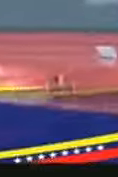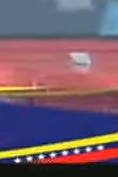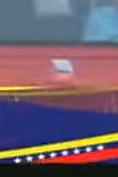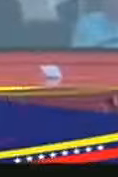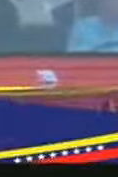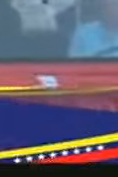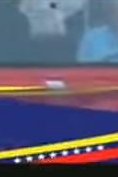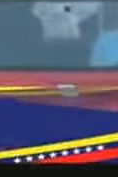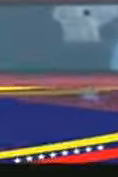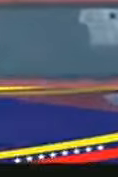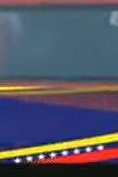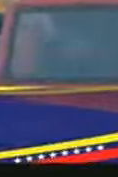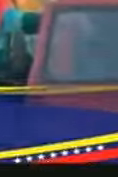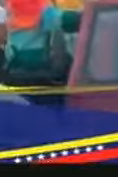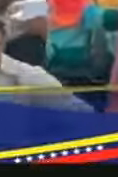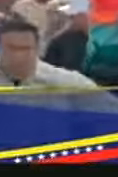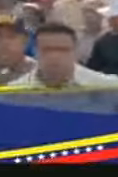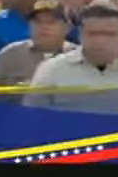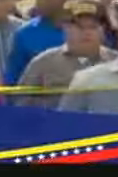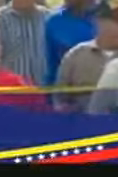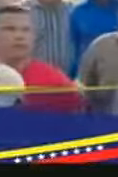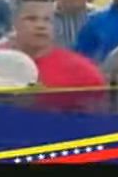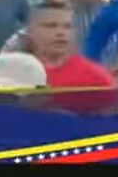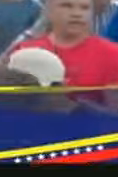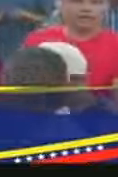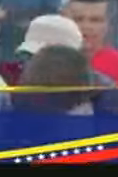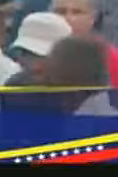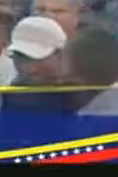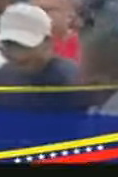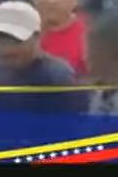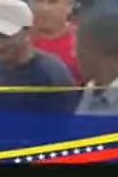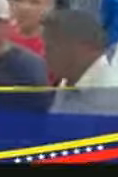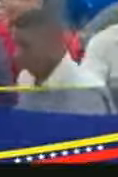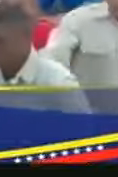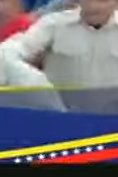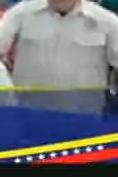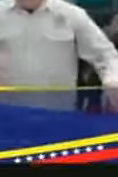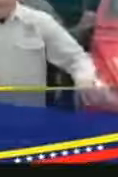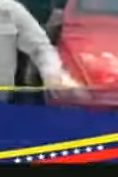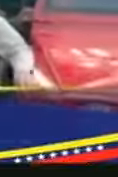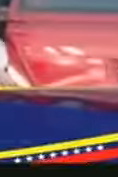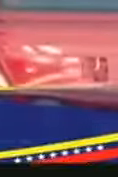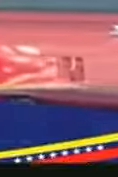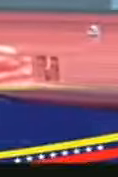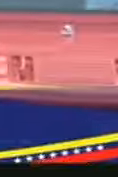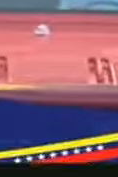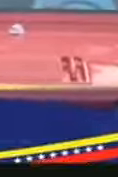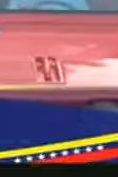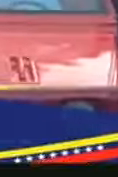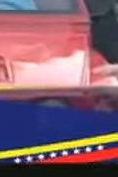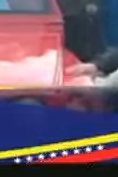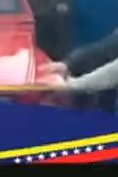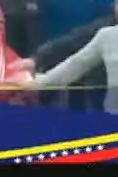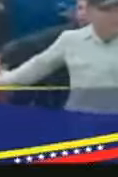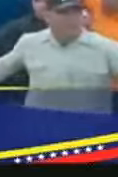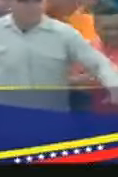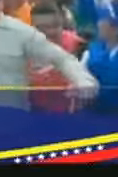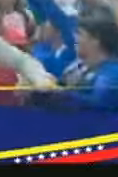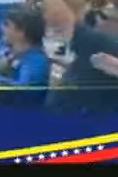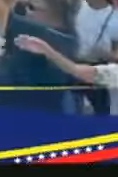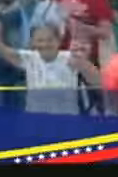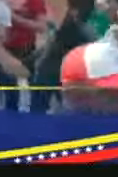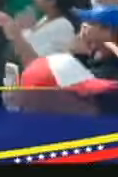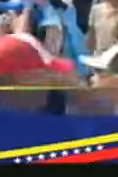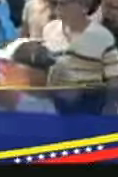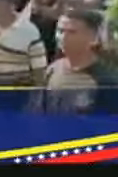es importante destacar que el presidente Nicolás Maduro fue a inaugurar una obra emblemática, inaugurar este sistema